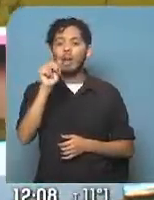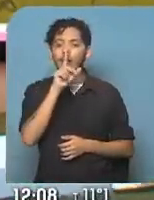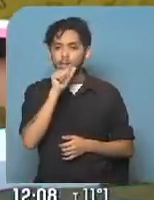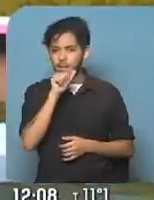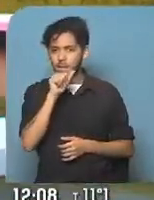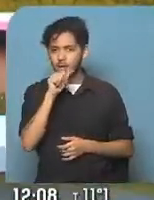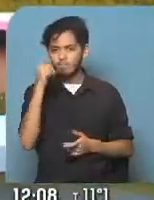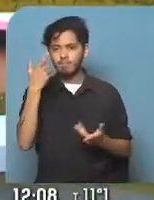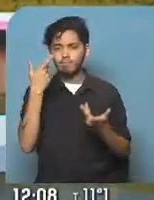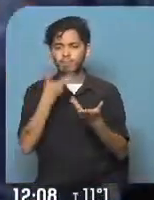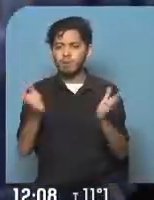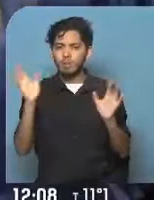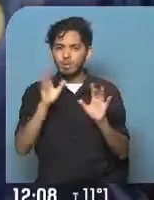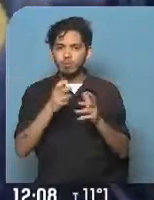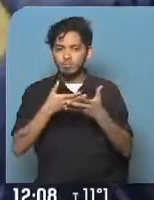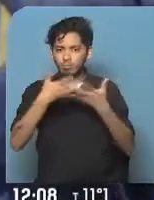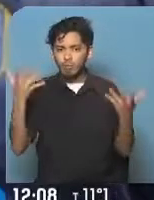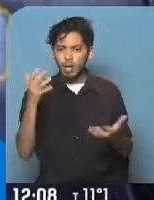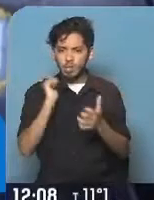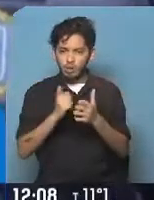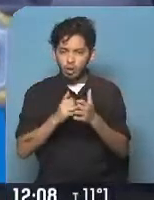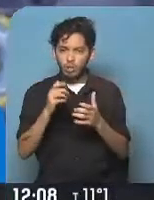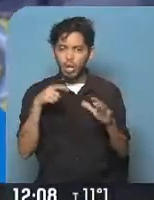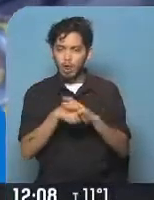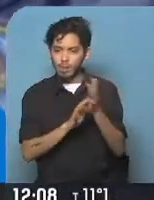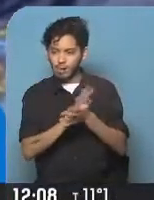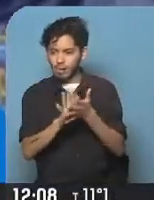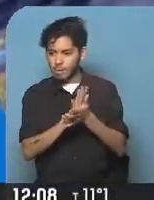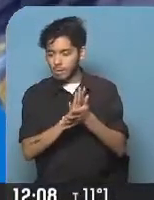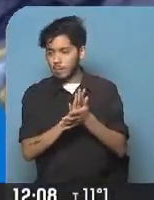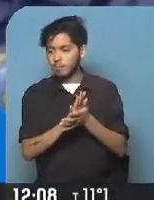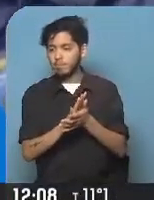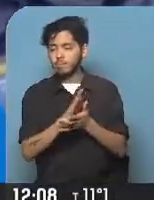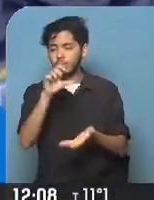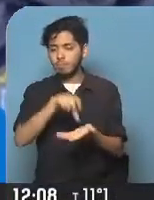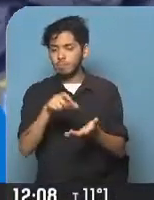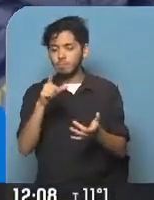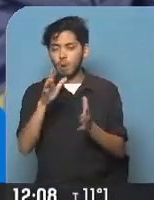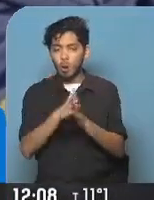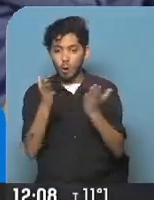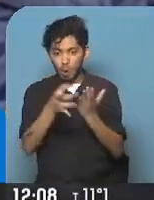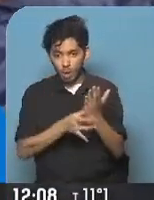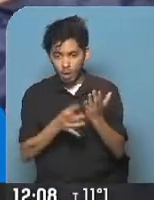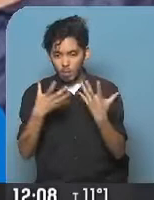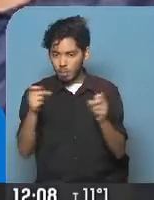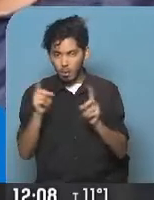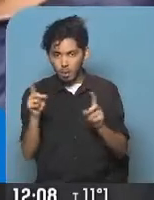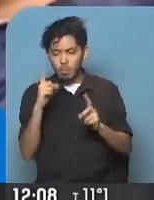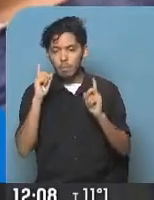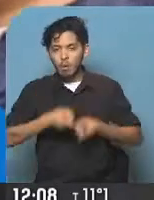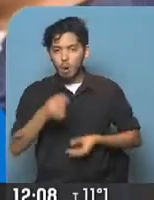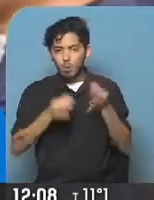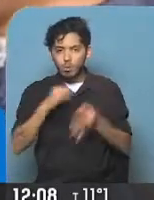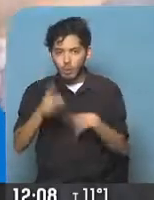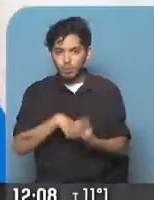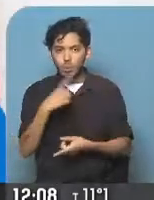mostró una gran trama de corrupción en nuestro país. Cuadernos que por el momento no aparecen, pero que la justicia sigue buscando y